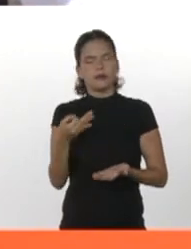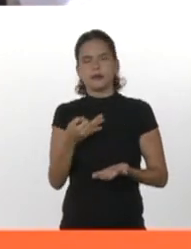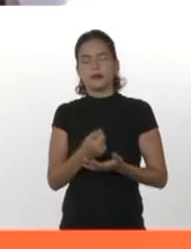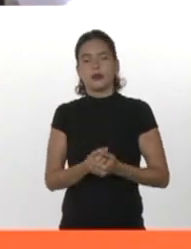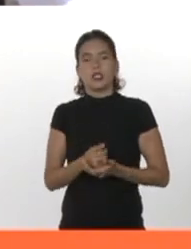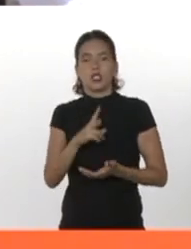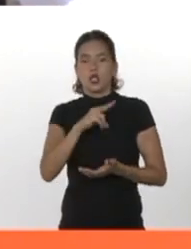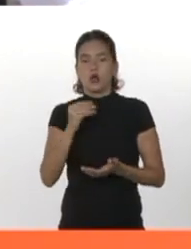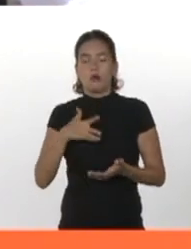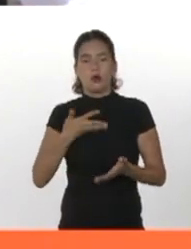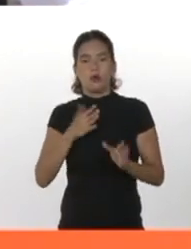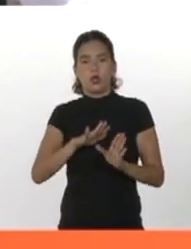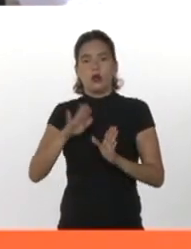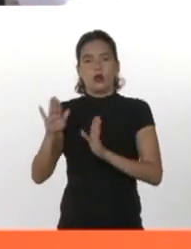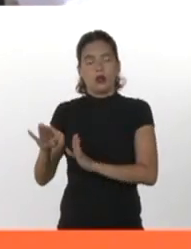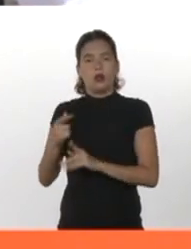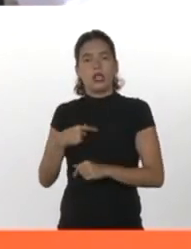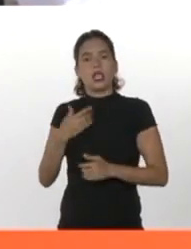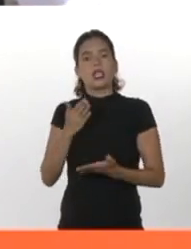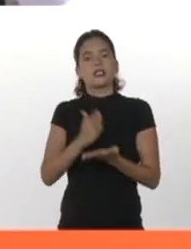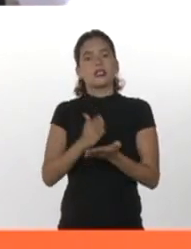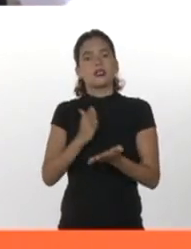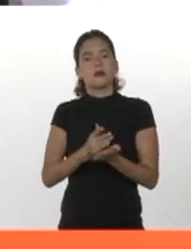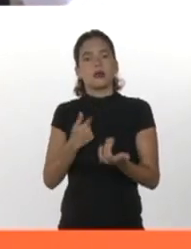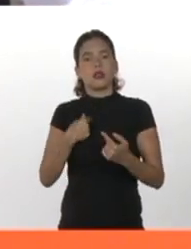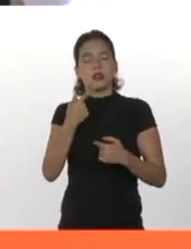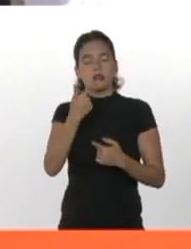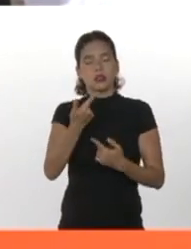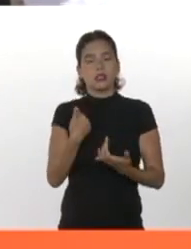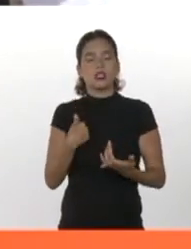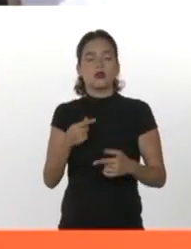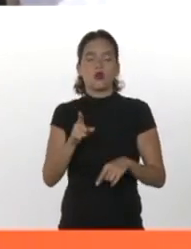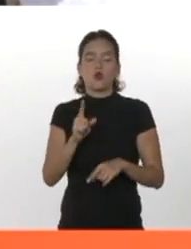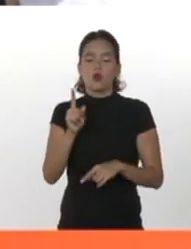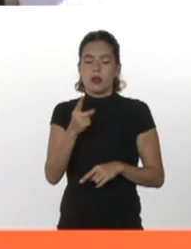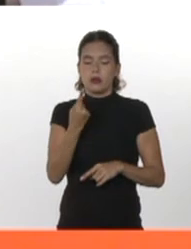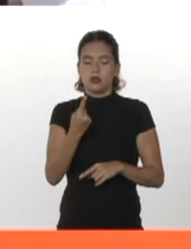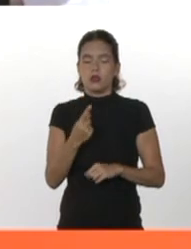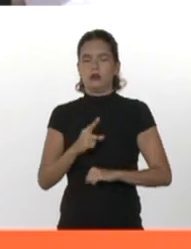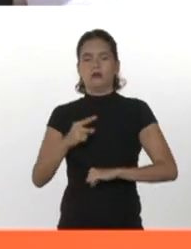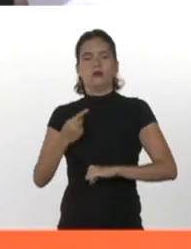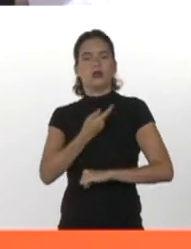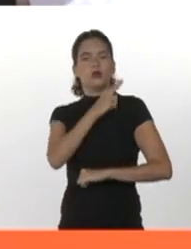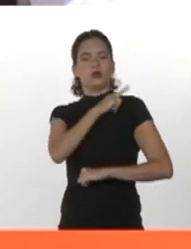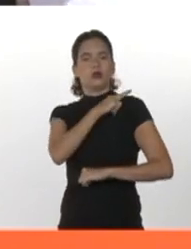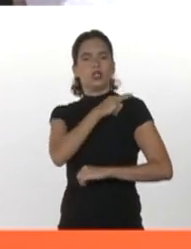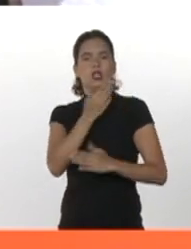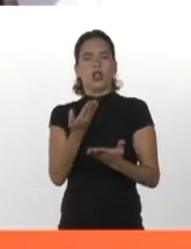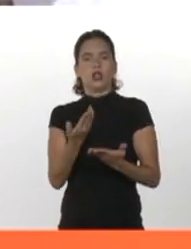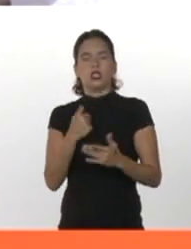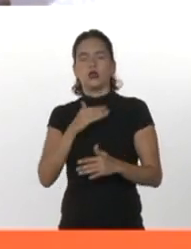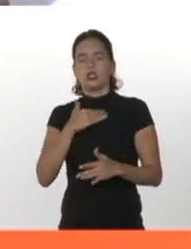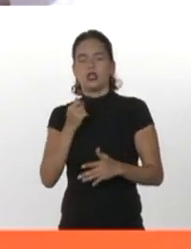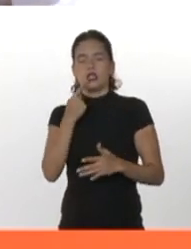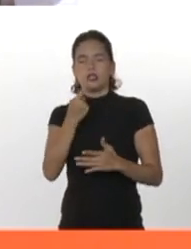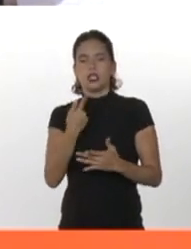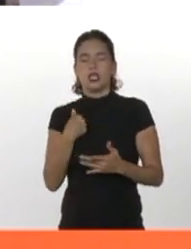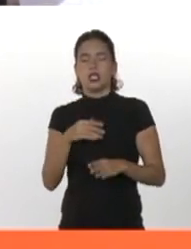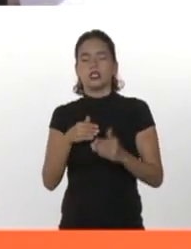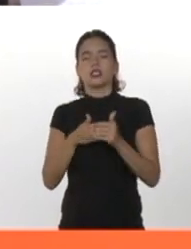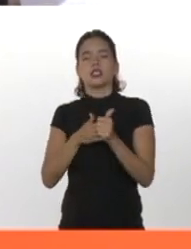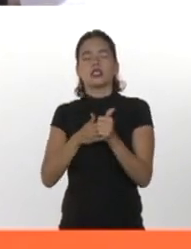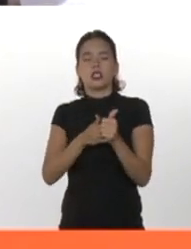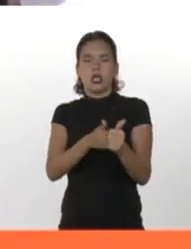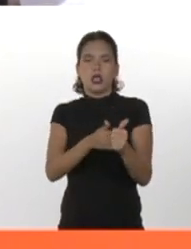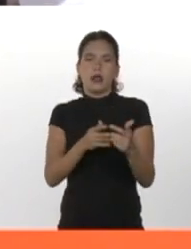aunque no podemos dejar a un lado de que siempre va a existir una figura de autoridad, pero que esa figura de autoridad lo que va a hacer es